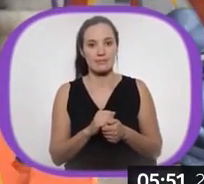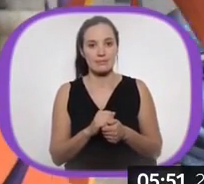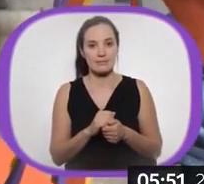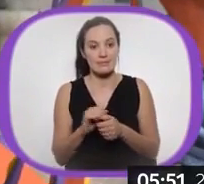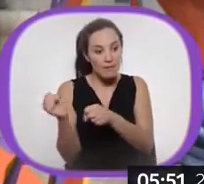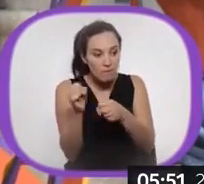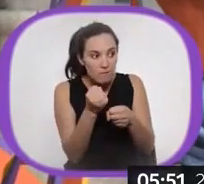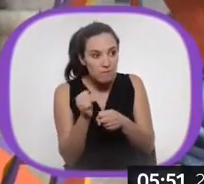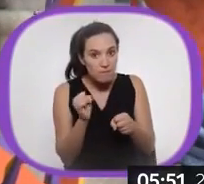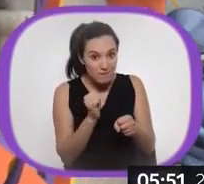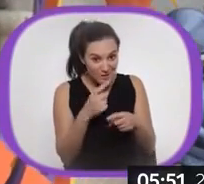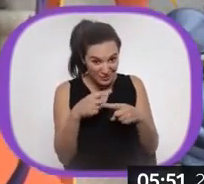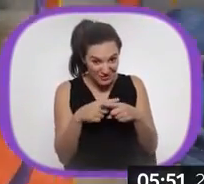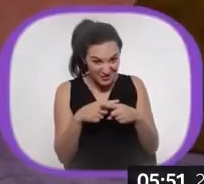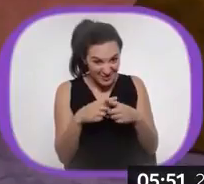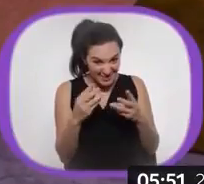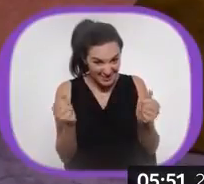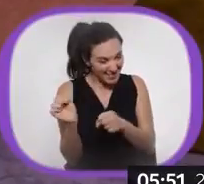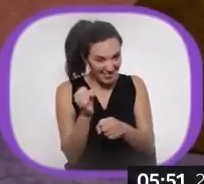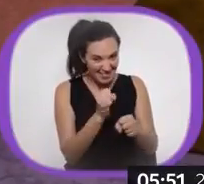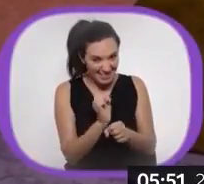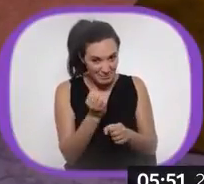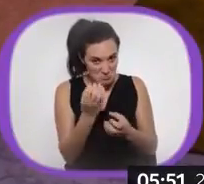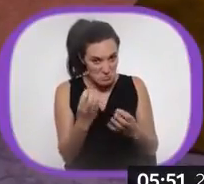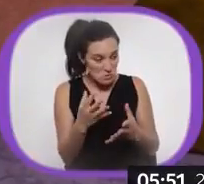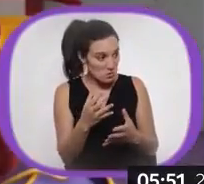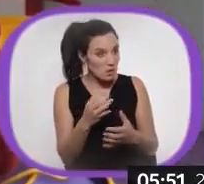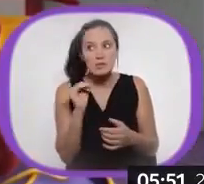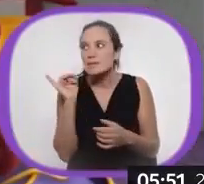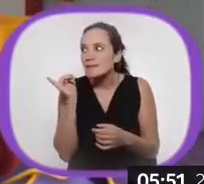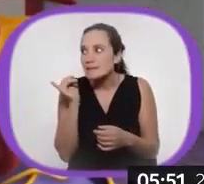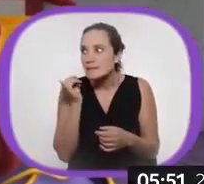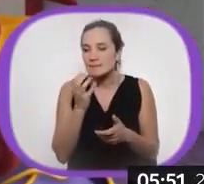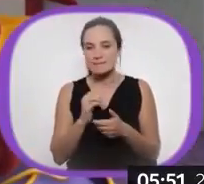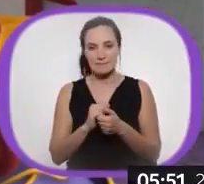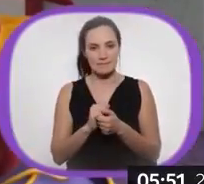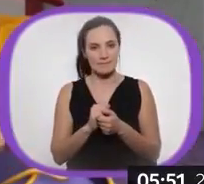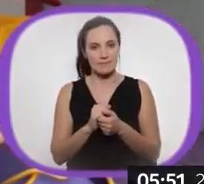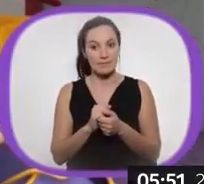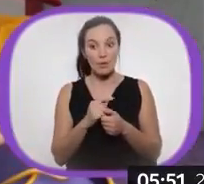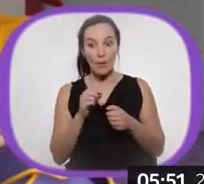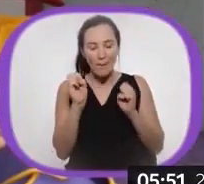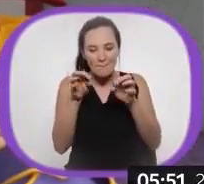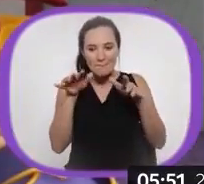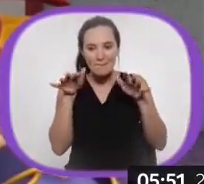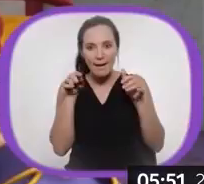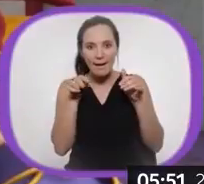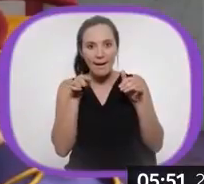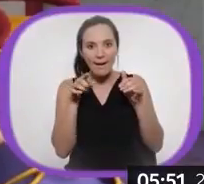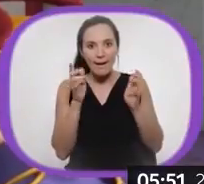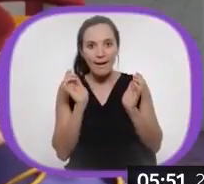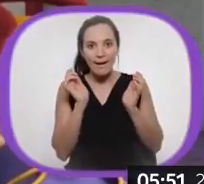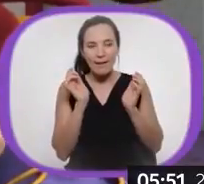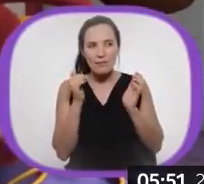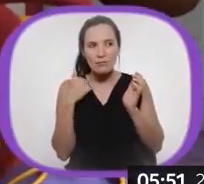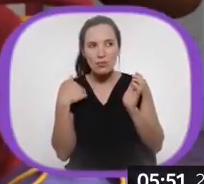Limpiaremos bien después de la fiesta, ¿verdad, Mike? Por supuesto, Sparky. ¡Oh! ¡Un hechizo de cambio! Puedo volver